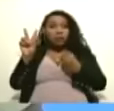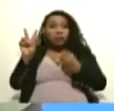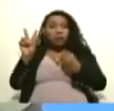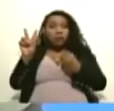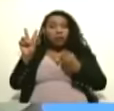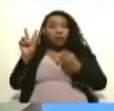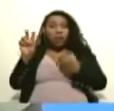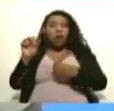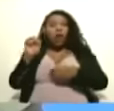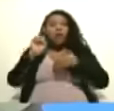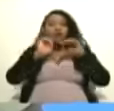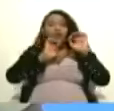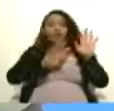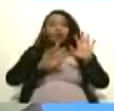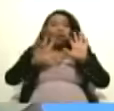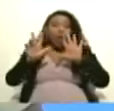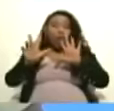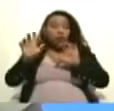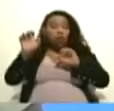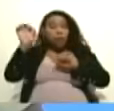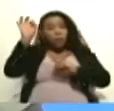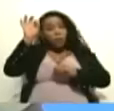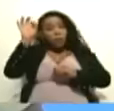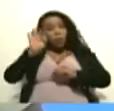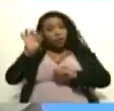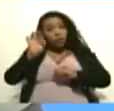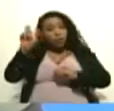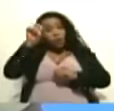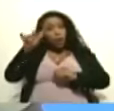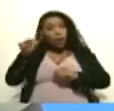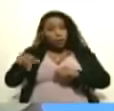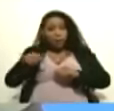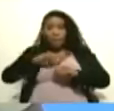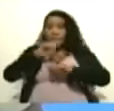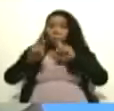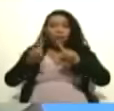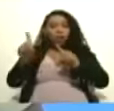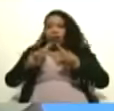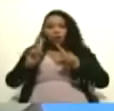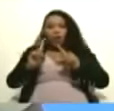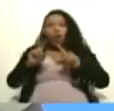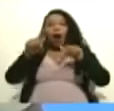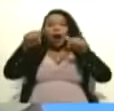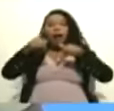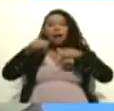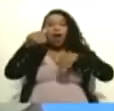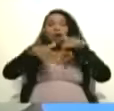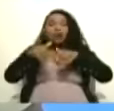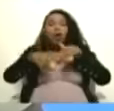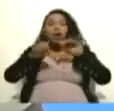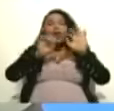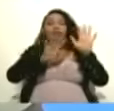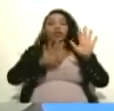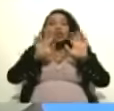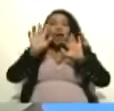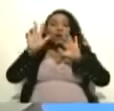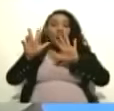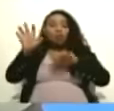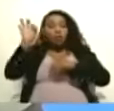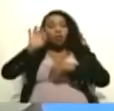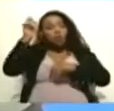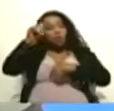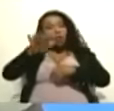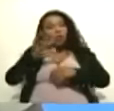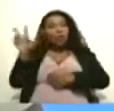98 por de la población Y esto no es una encuesta esto es una elección el 98 por de la población